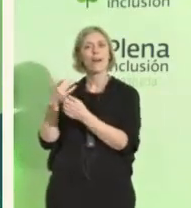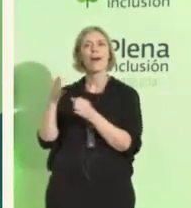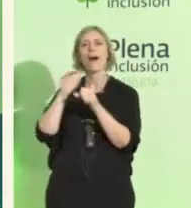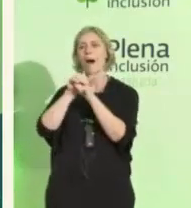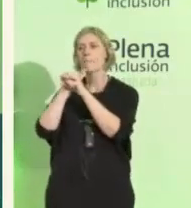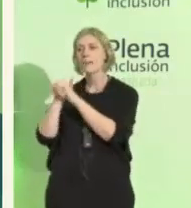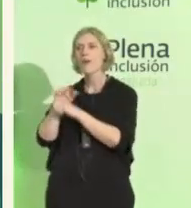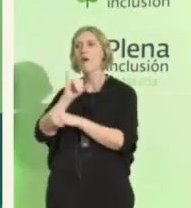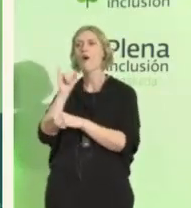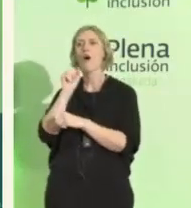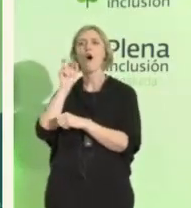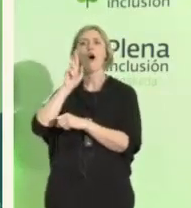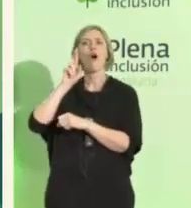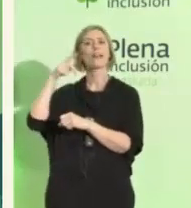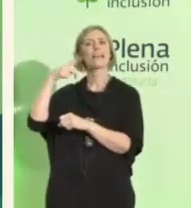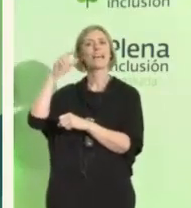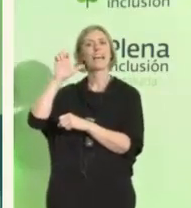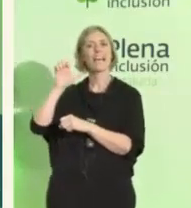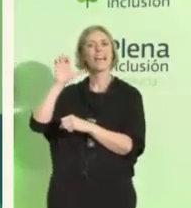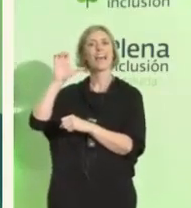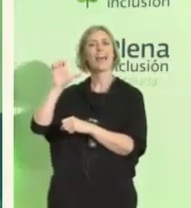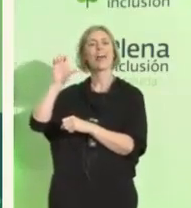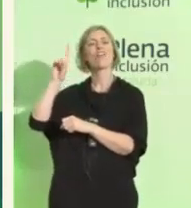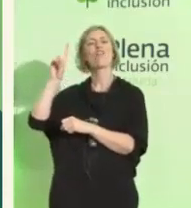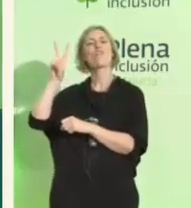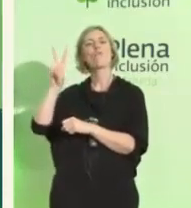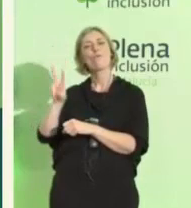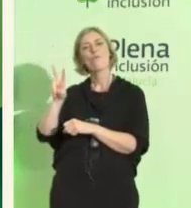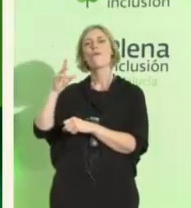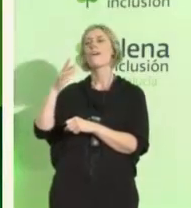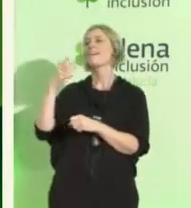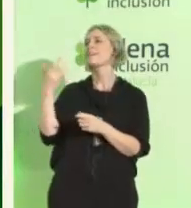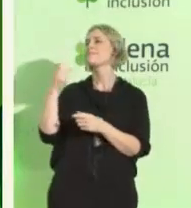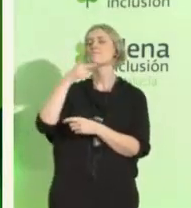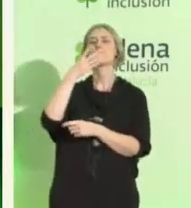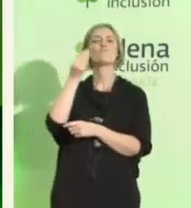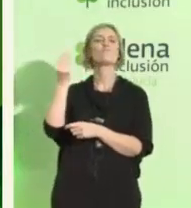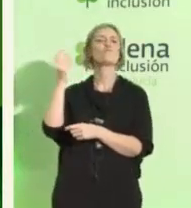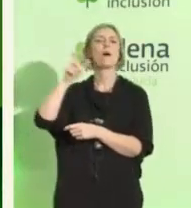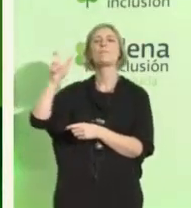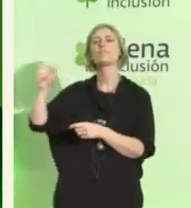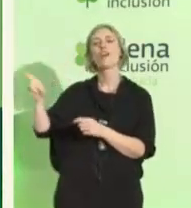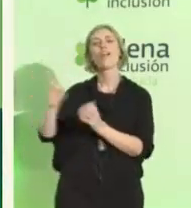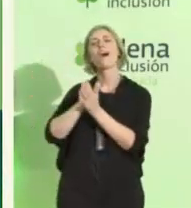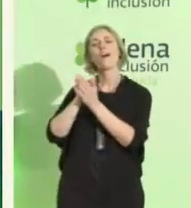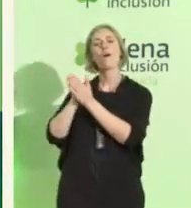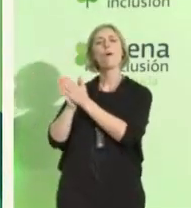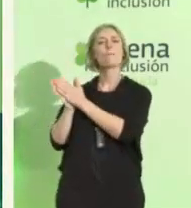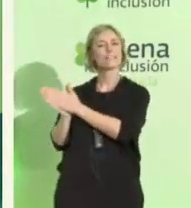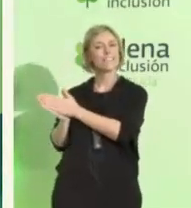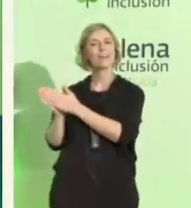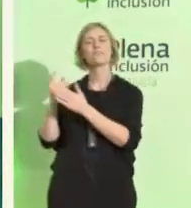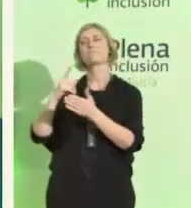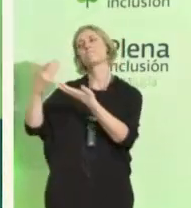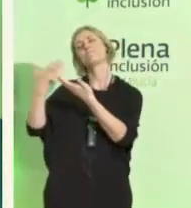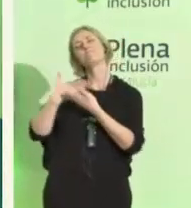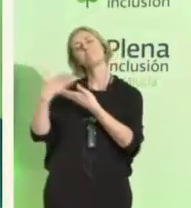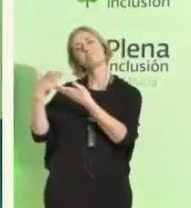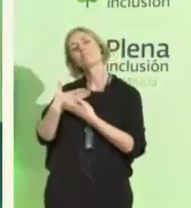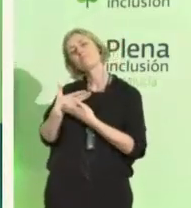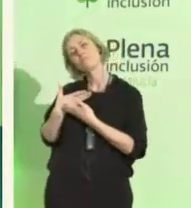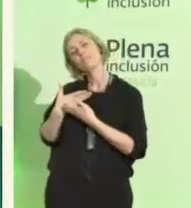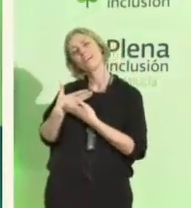Jorge como Edu y como gran gente que son un compañero que me ayudan y que